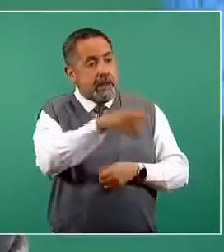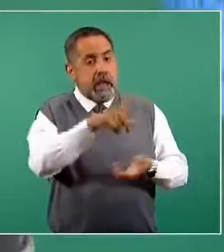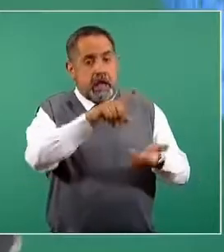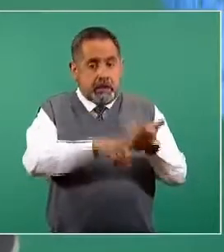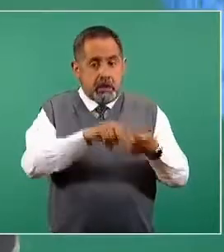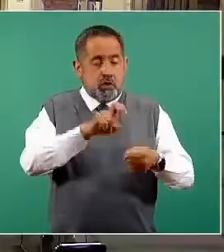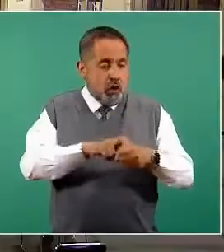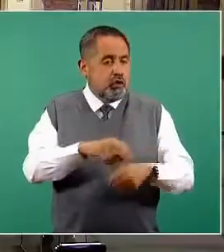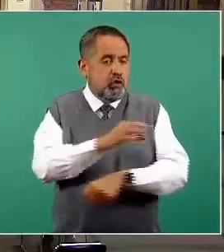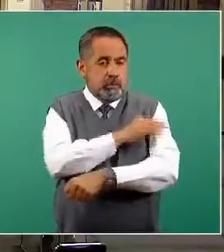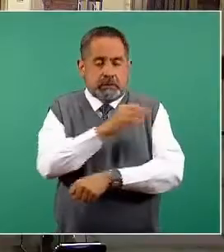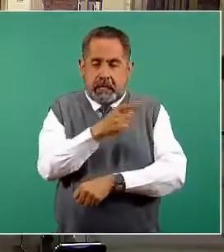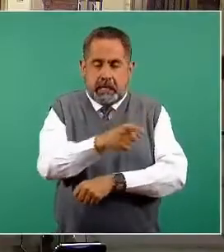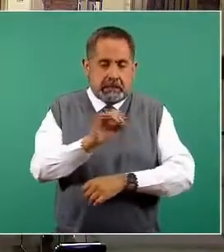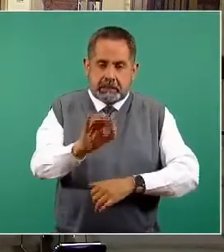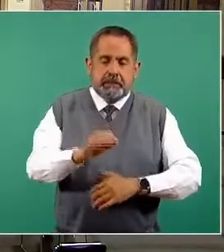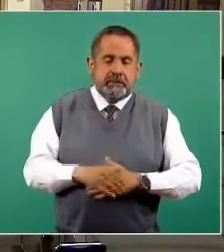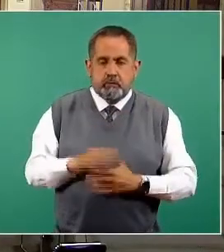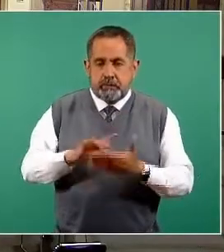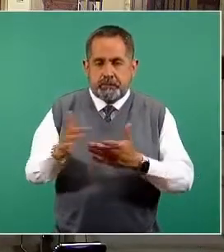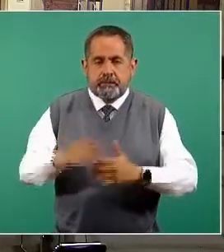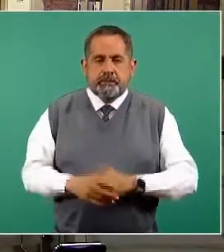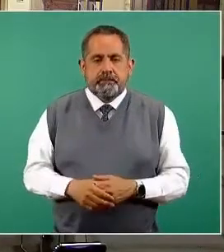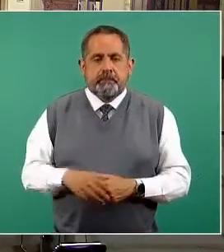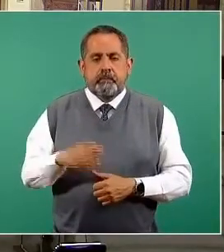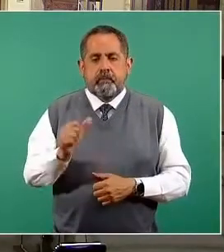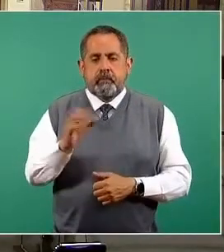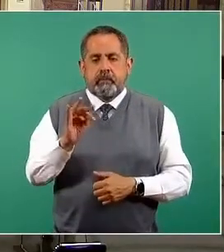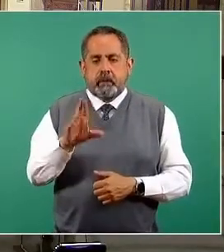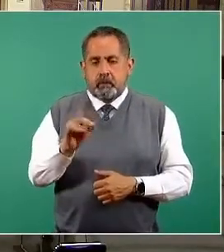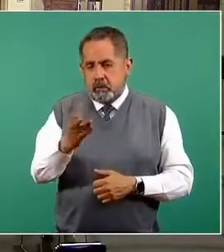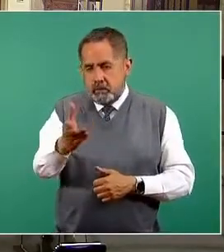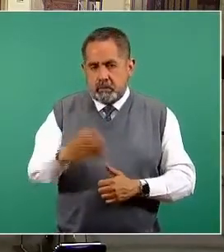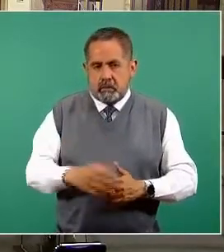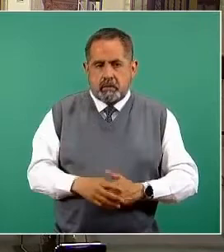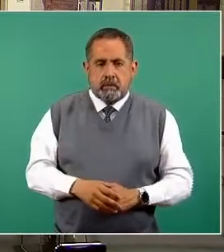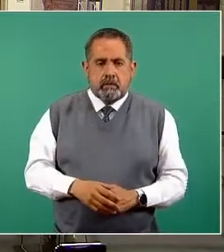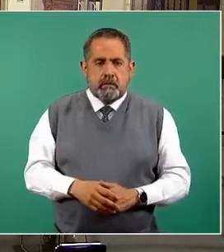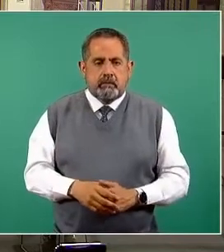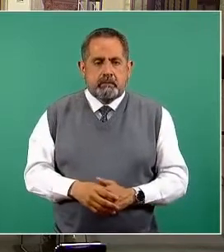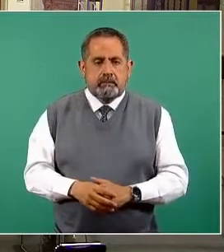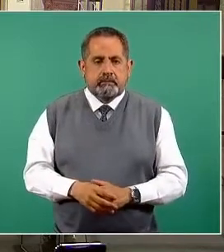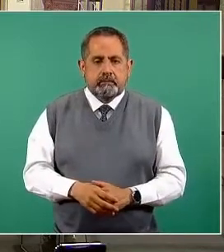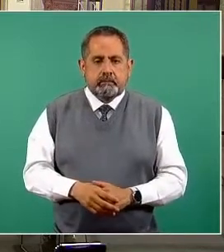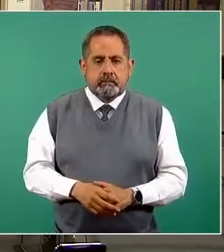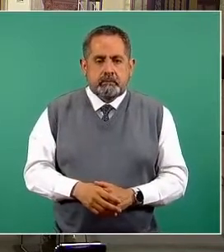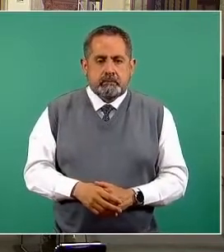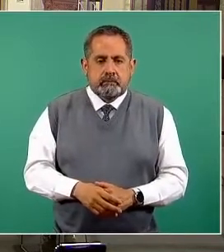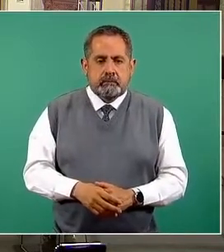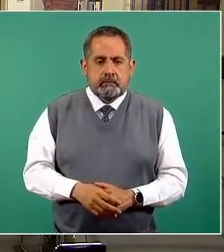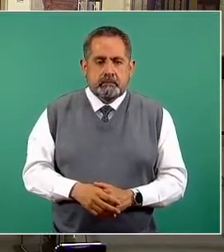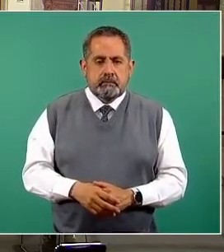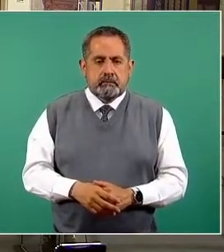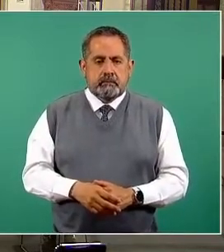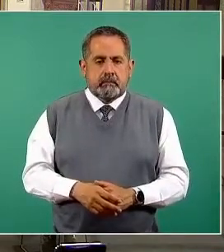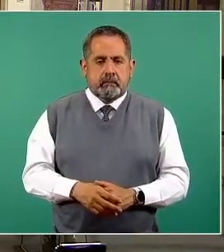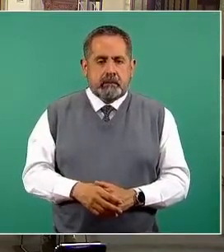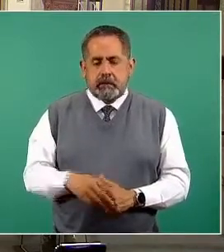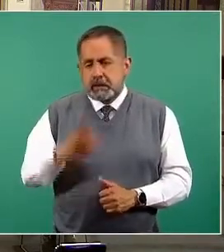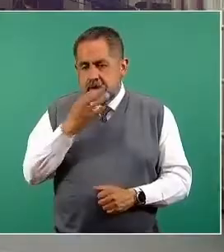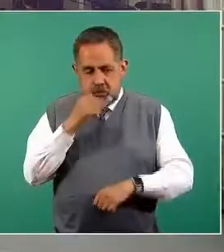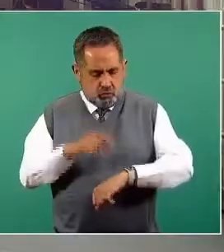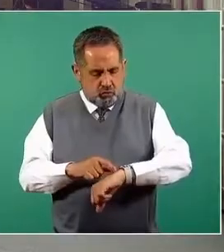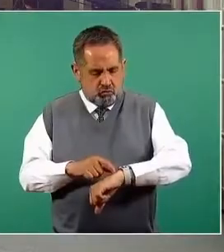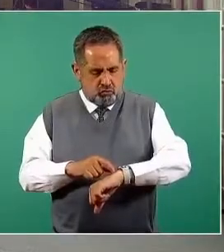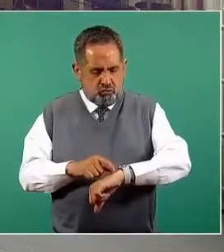hospital. Gracias, doctor. Muchas gracias, Miguel. Arturo Contreras, pie de página. Nos quedan 3 minutos, son